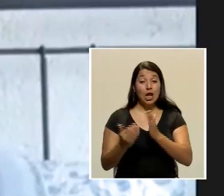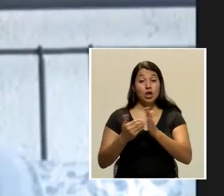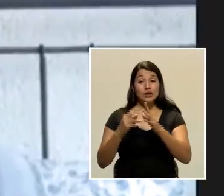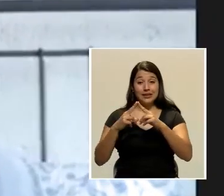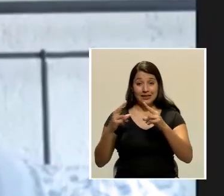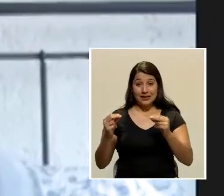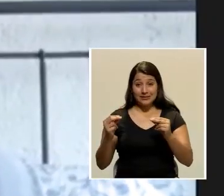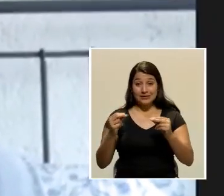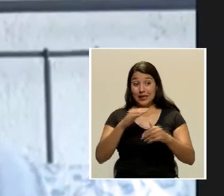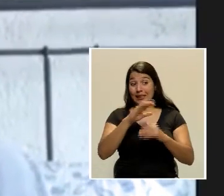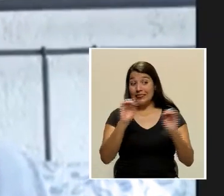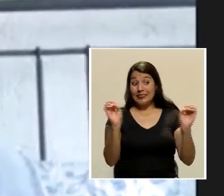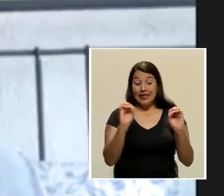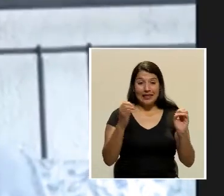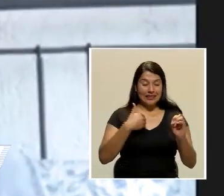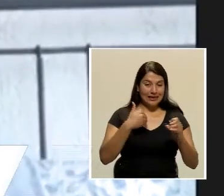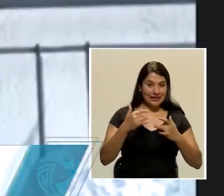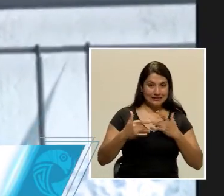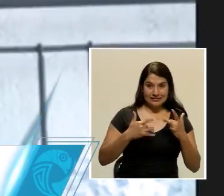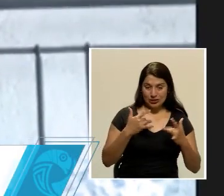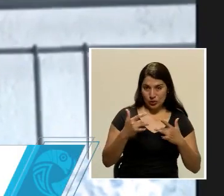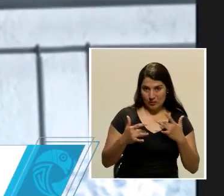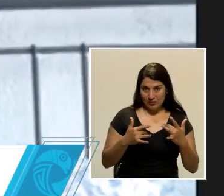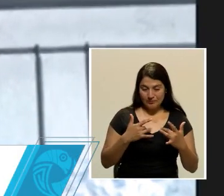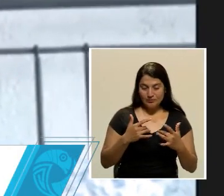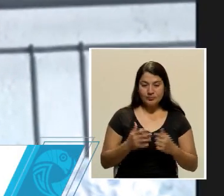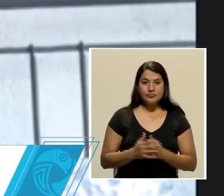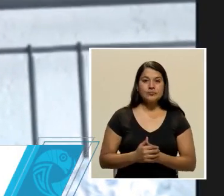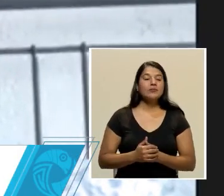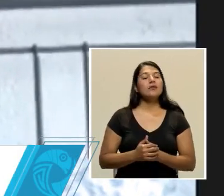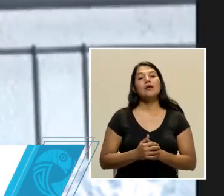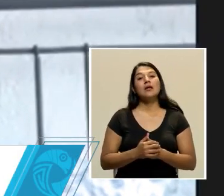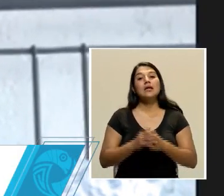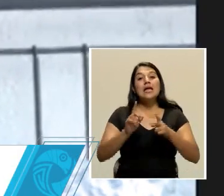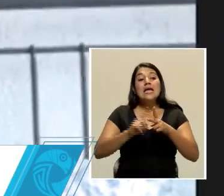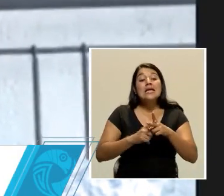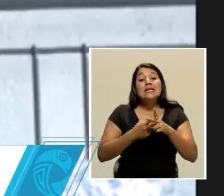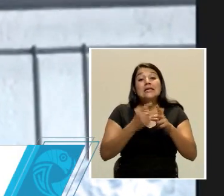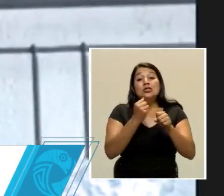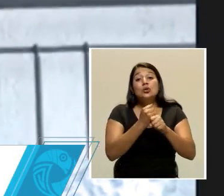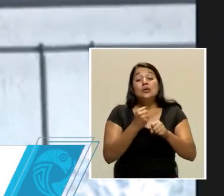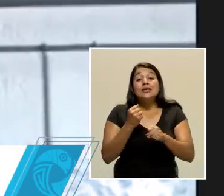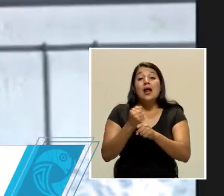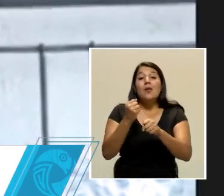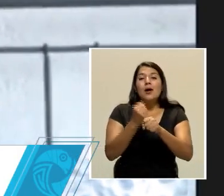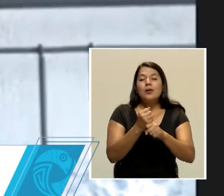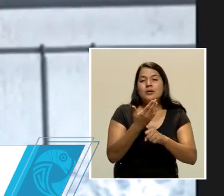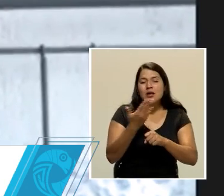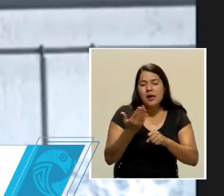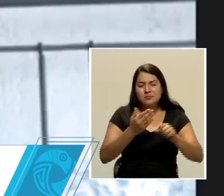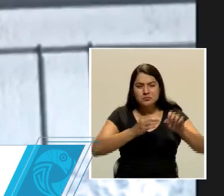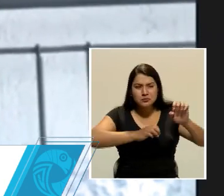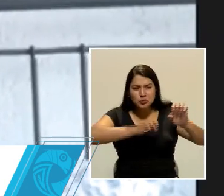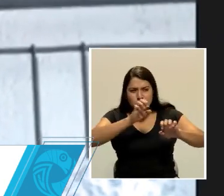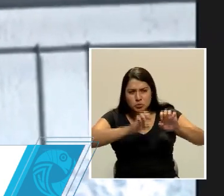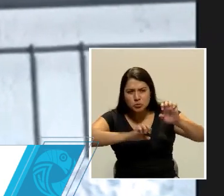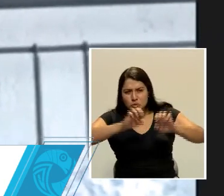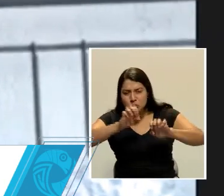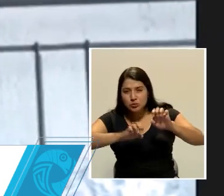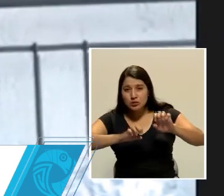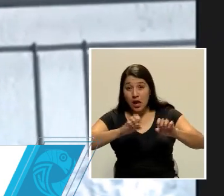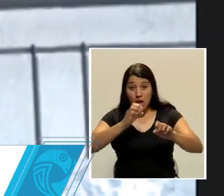domingo, cuando recibieron el resultado negativo. En el caso de estos 21 extranjeros que aún están en Costa Rica, llevan 22